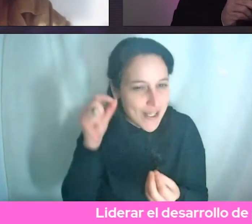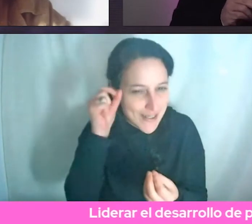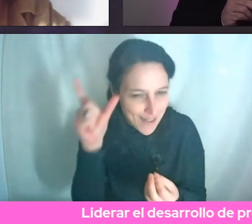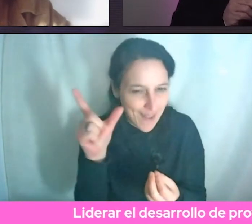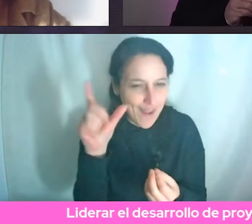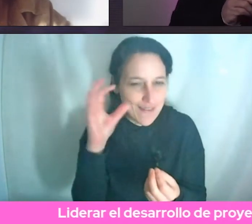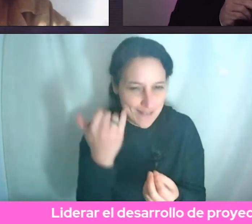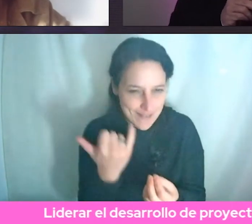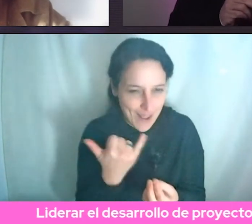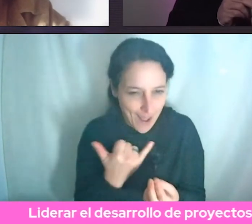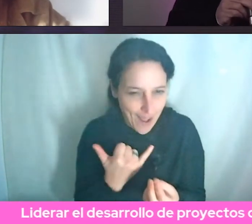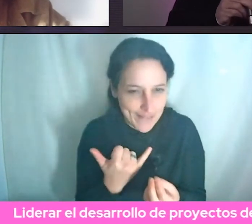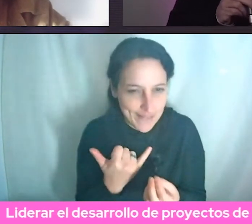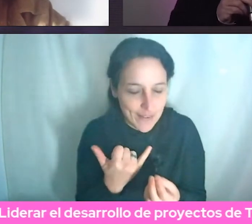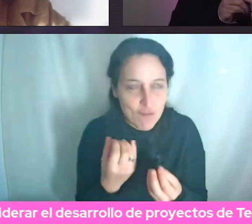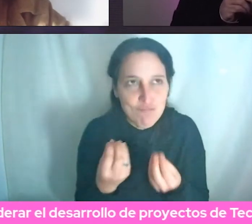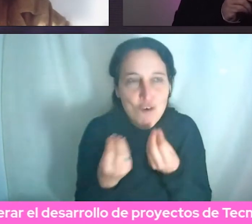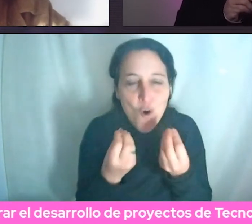¿Cómo gestionan eso?